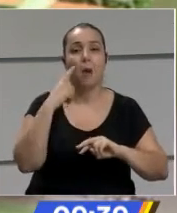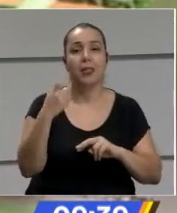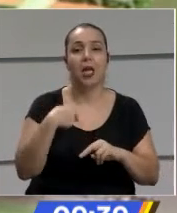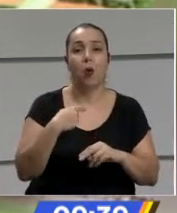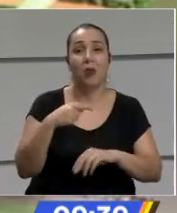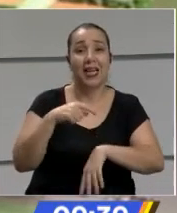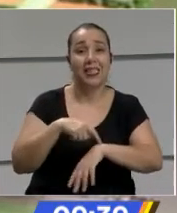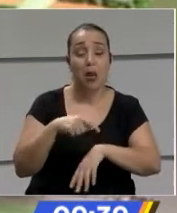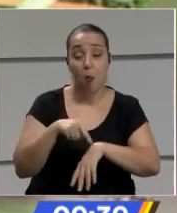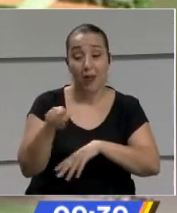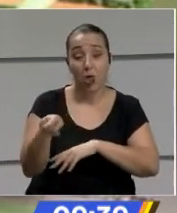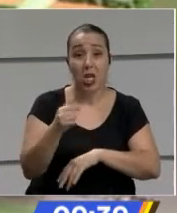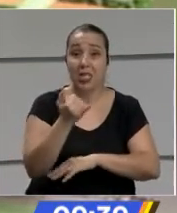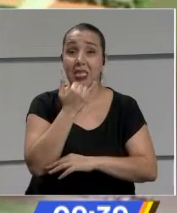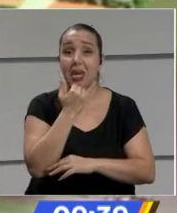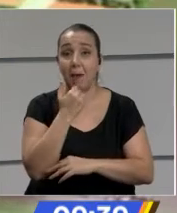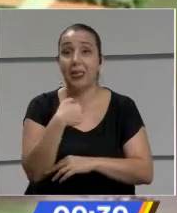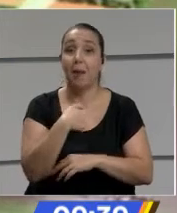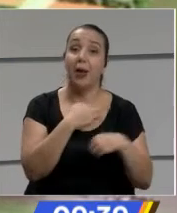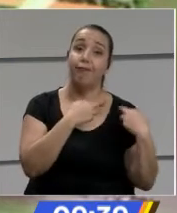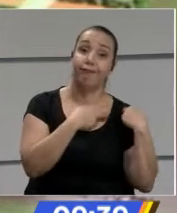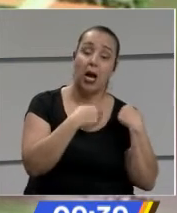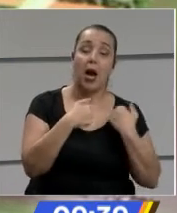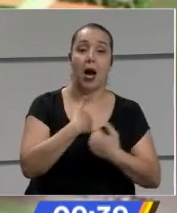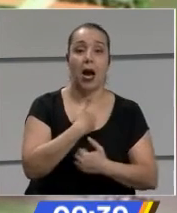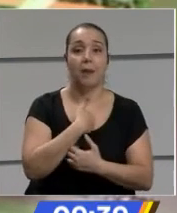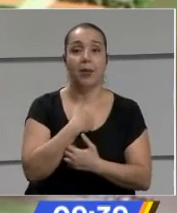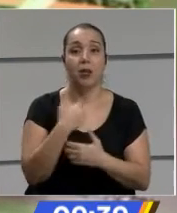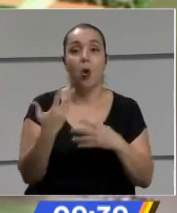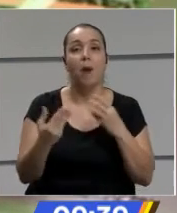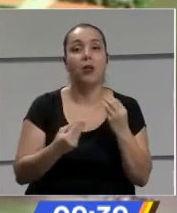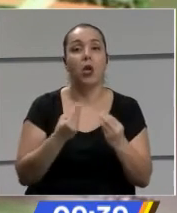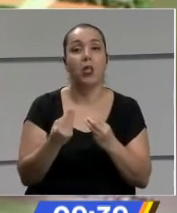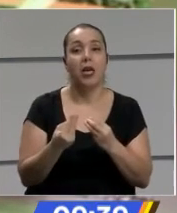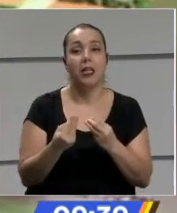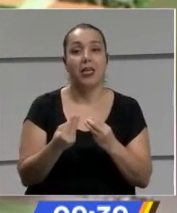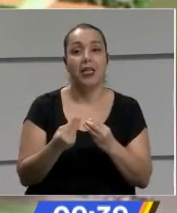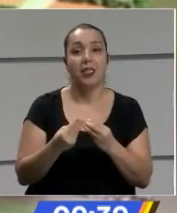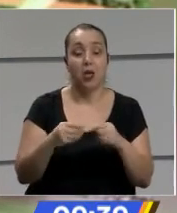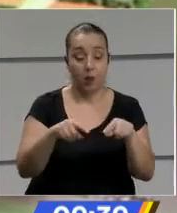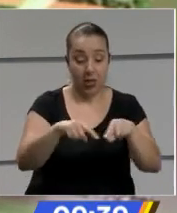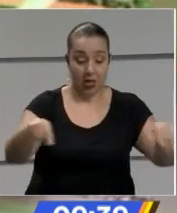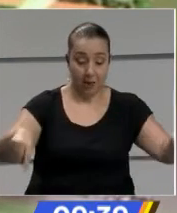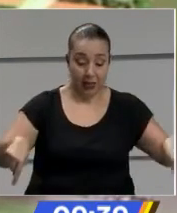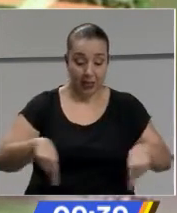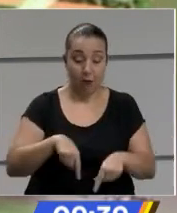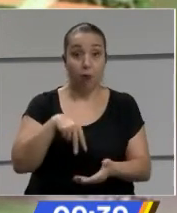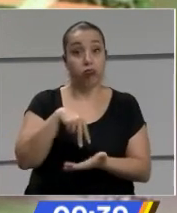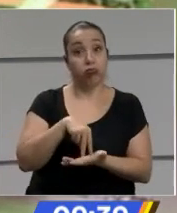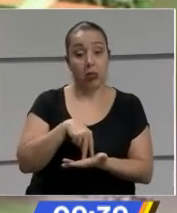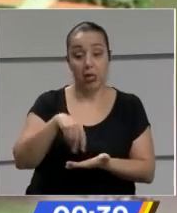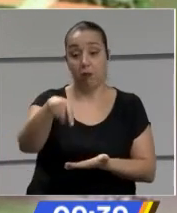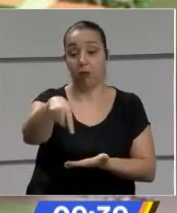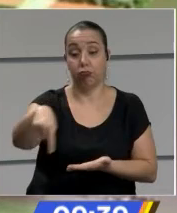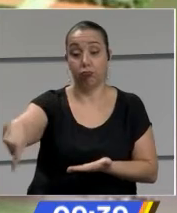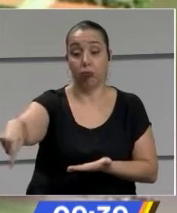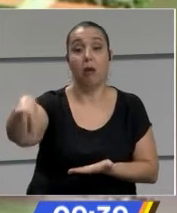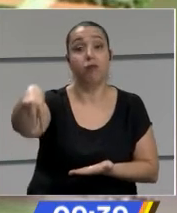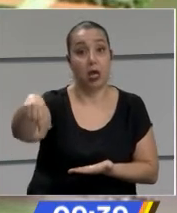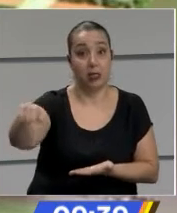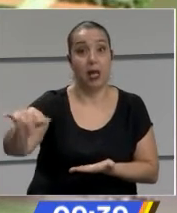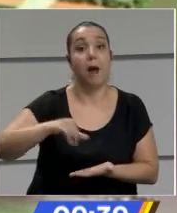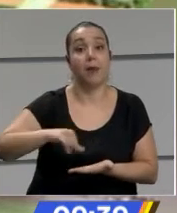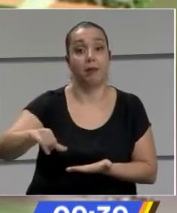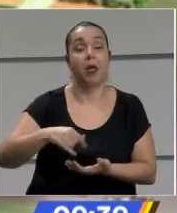en que se equivoque, pues me va a corresponder a mí. Para ello vamos a estar dentro de dos alfombras y así poder dar